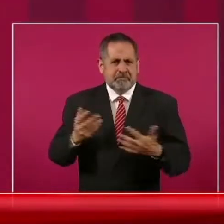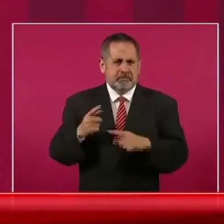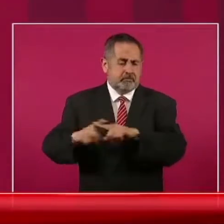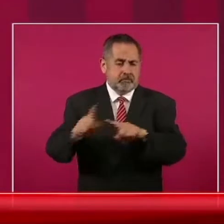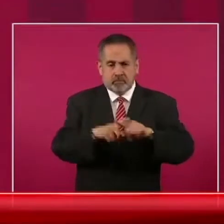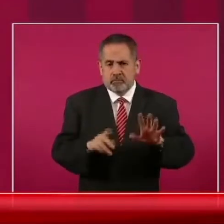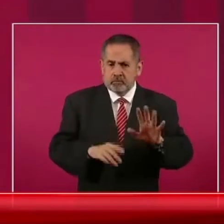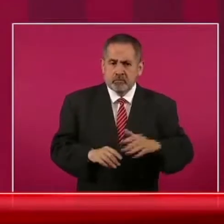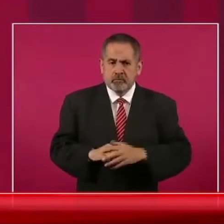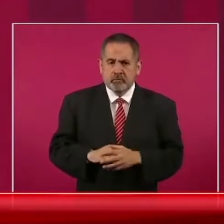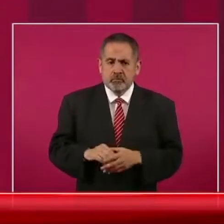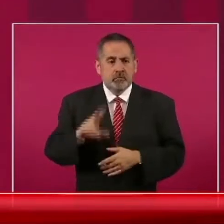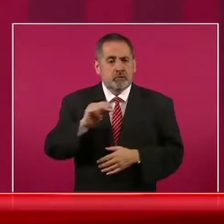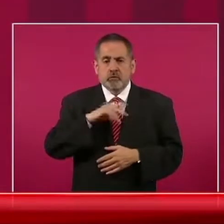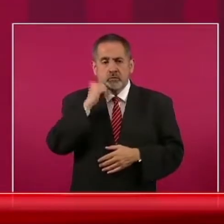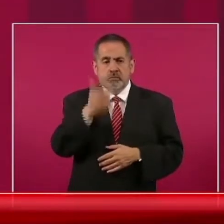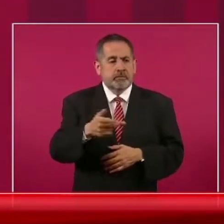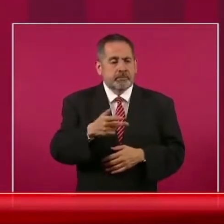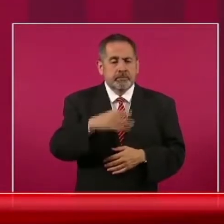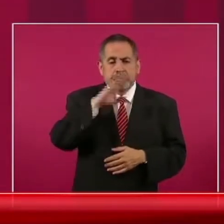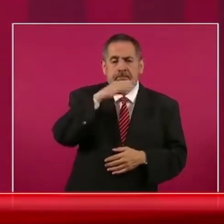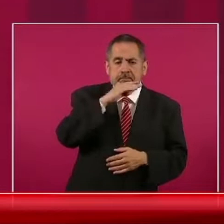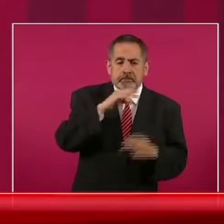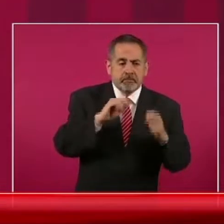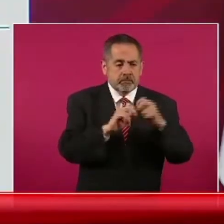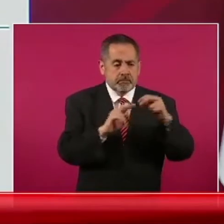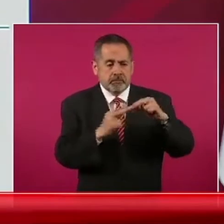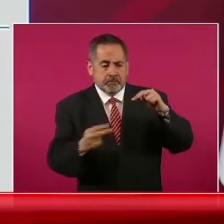y no queremos el maíz transgénico